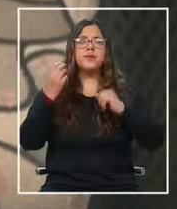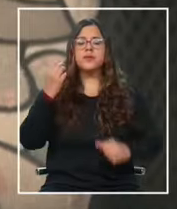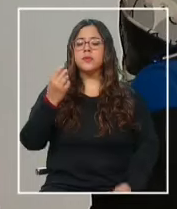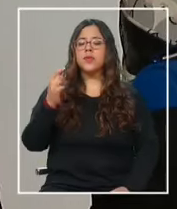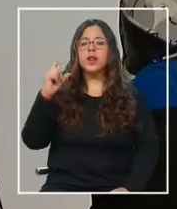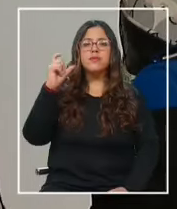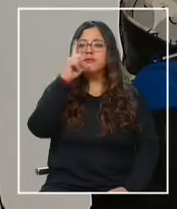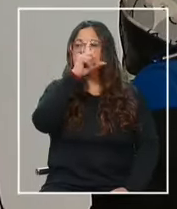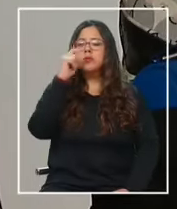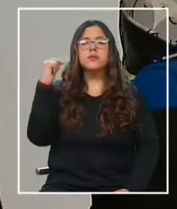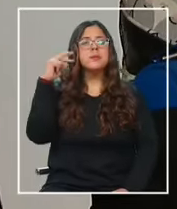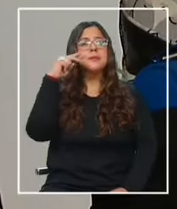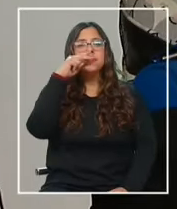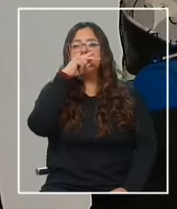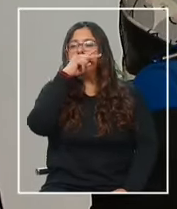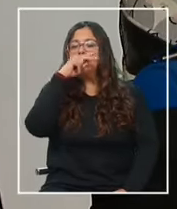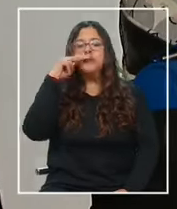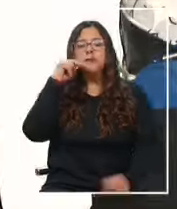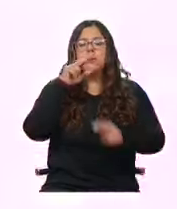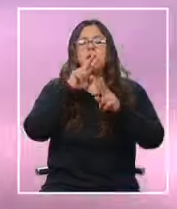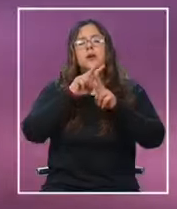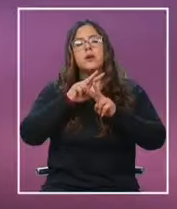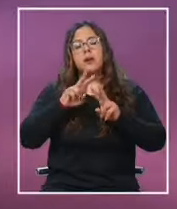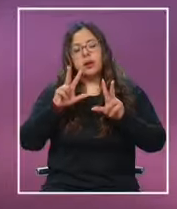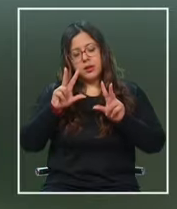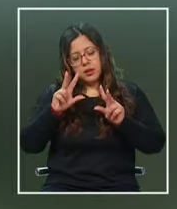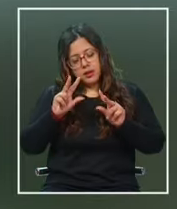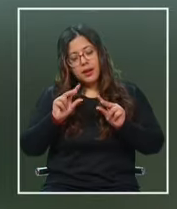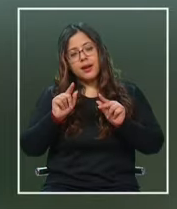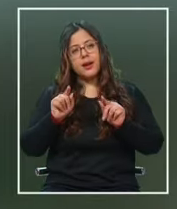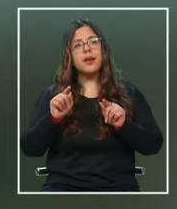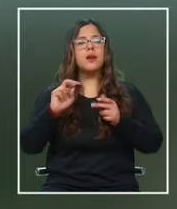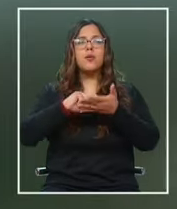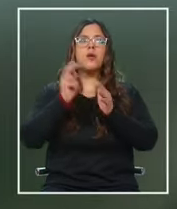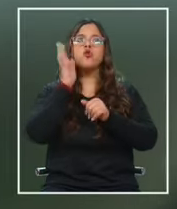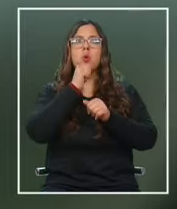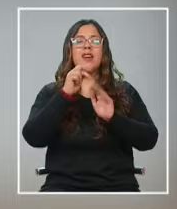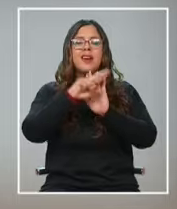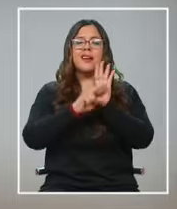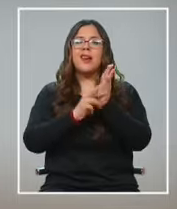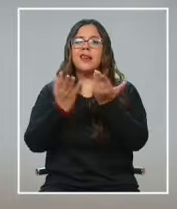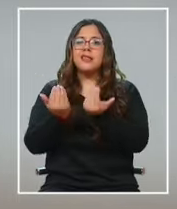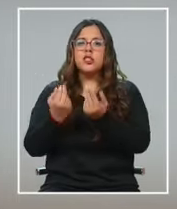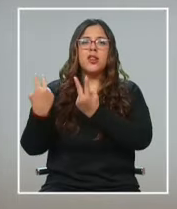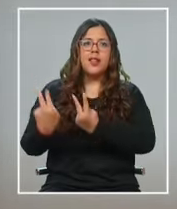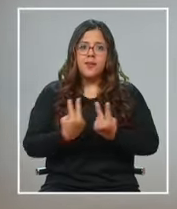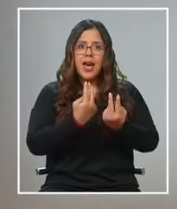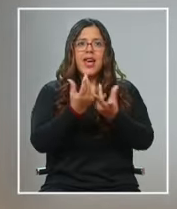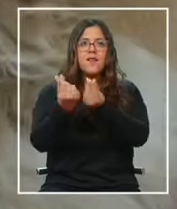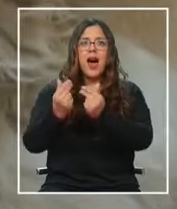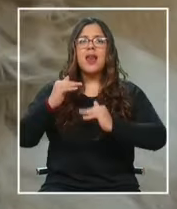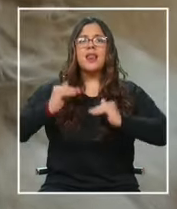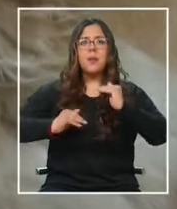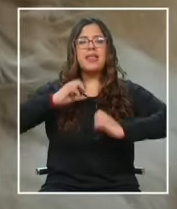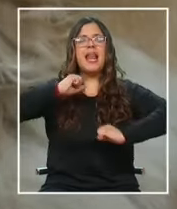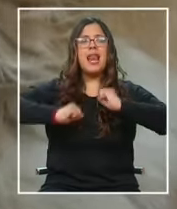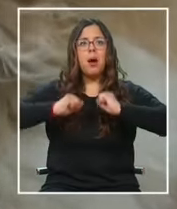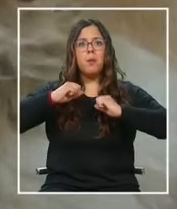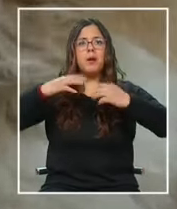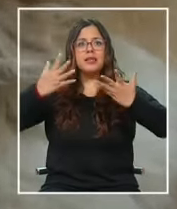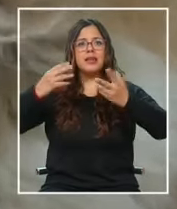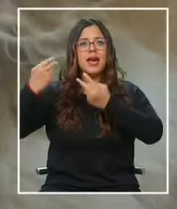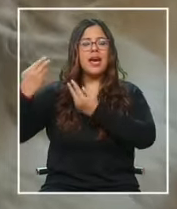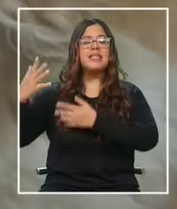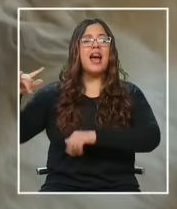aromáticos naturales y con eso no tuve ningún problema. Los requisitos de viaje y costos dependerán de la aerolínea. El